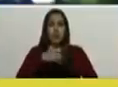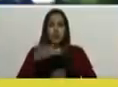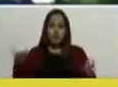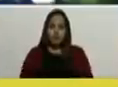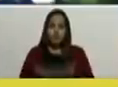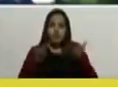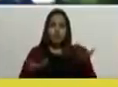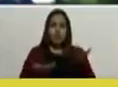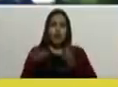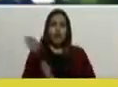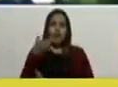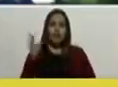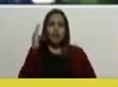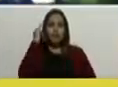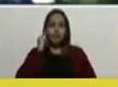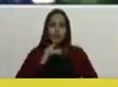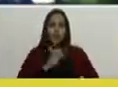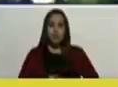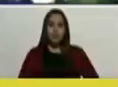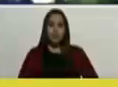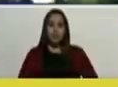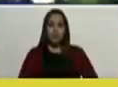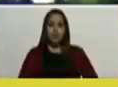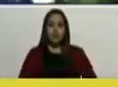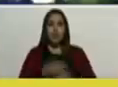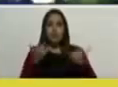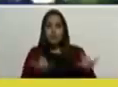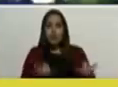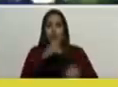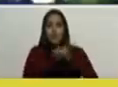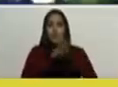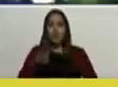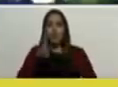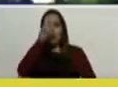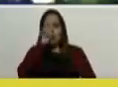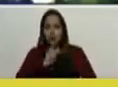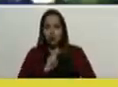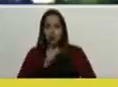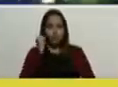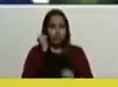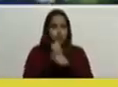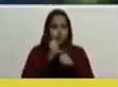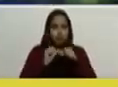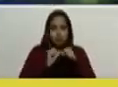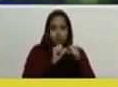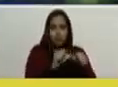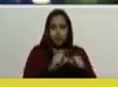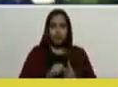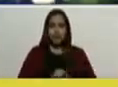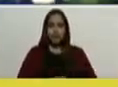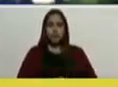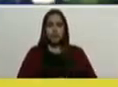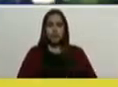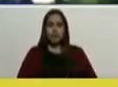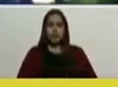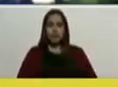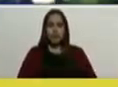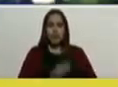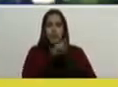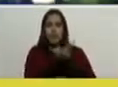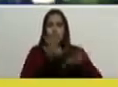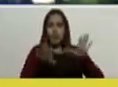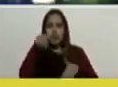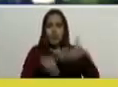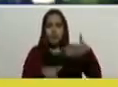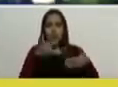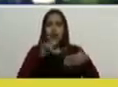bandera de Bolívar, que ya tiene 24 años en el poder y que de 29 elecciones ha